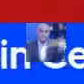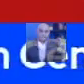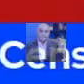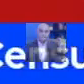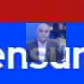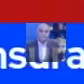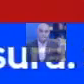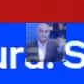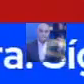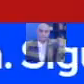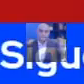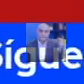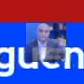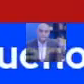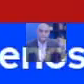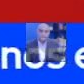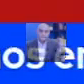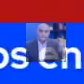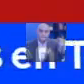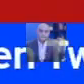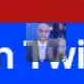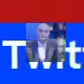Xiomara Castro.